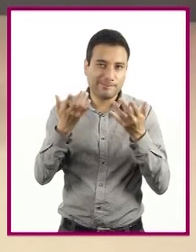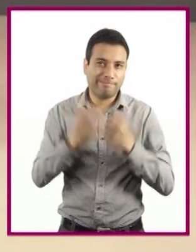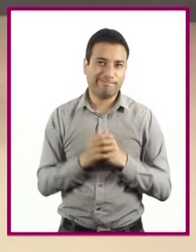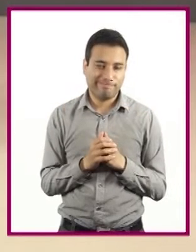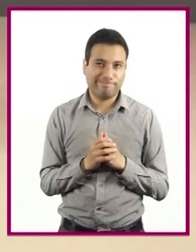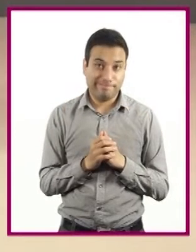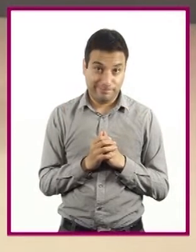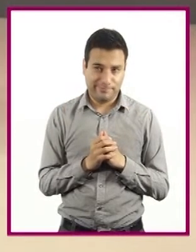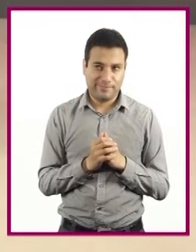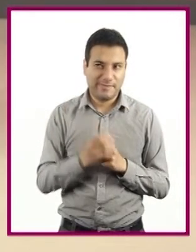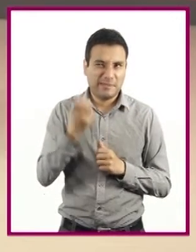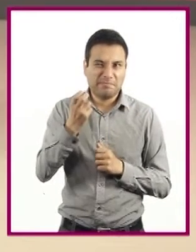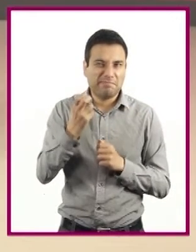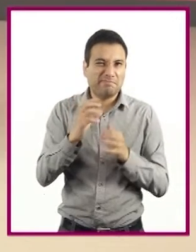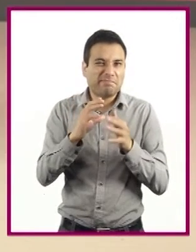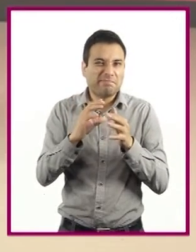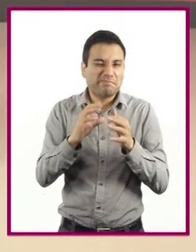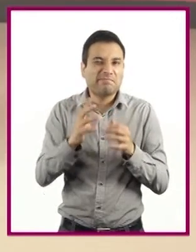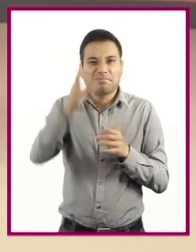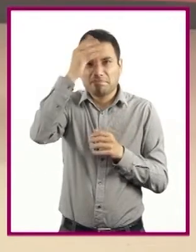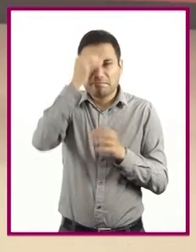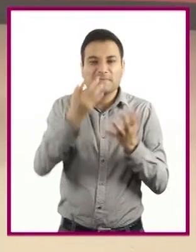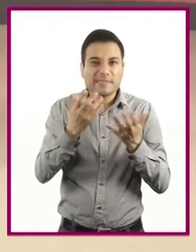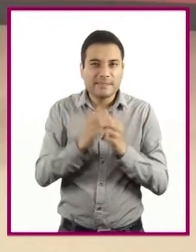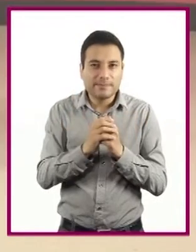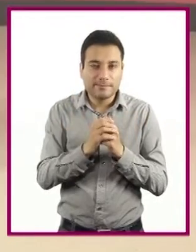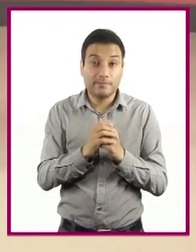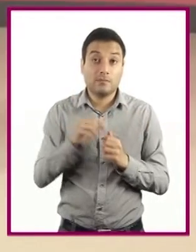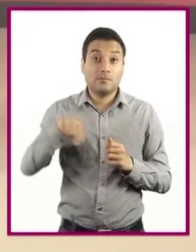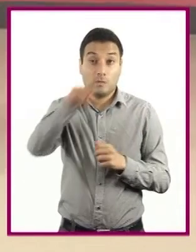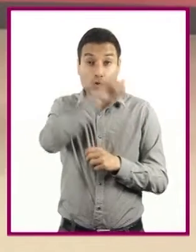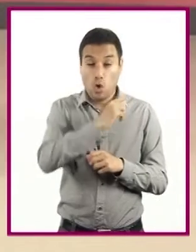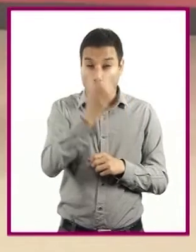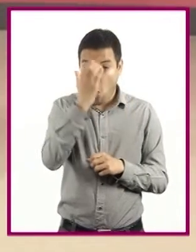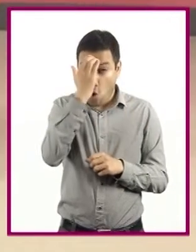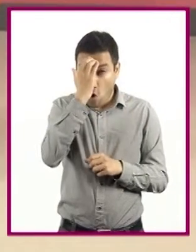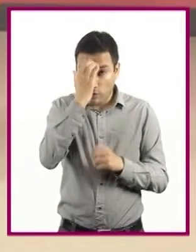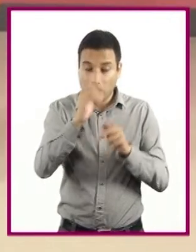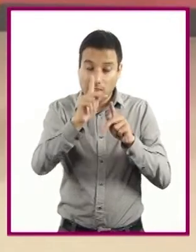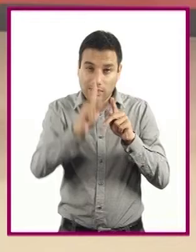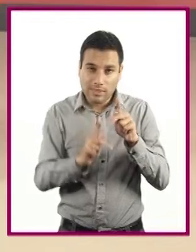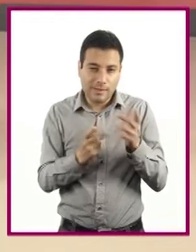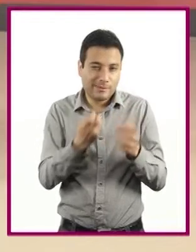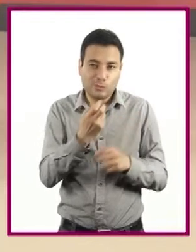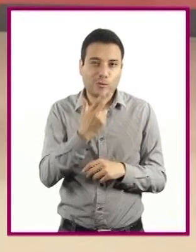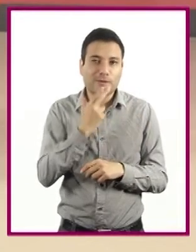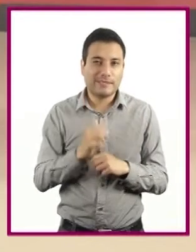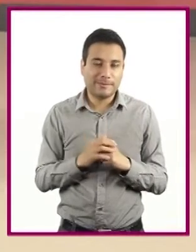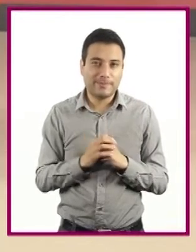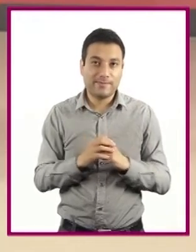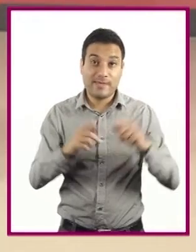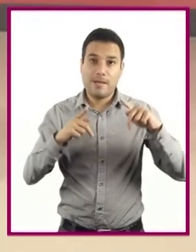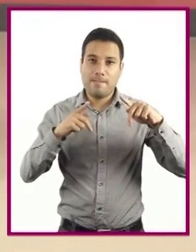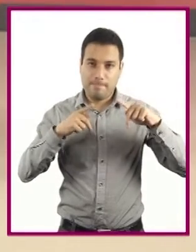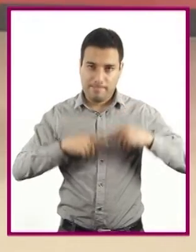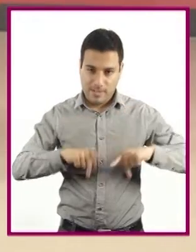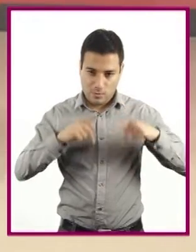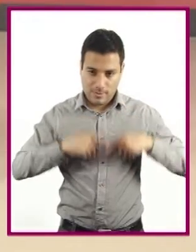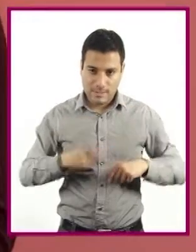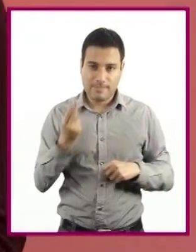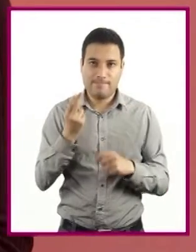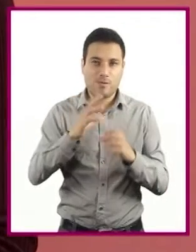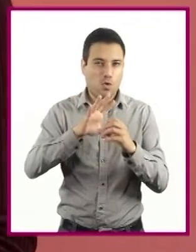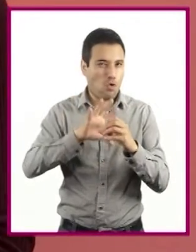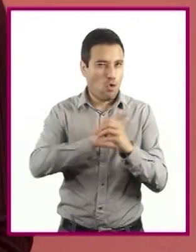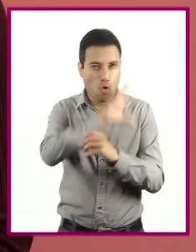El proverbio denota el conocimiento incompleto y describe el tipo de persona que tiene un entendimiento parcial de